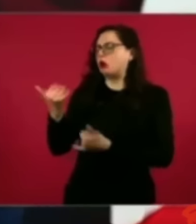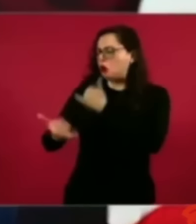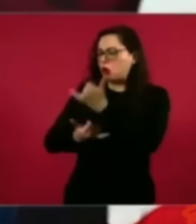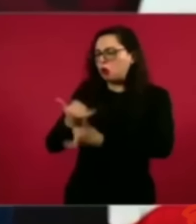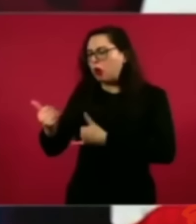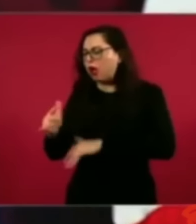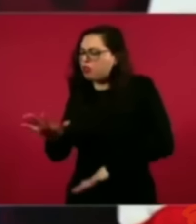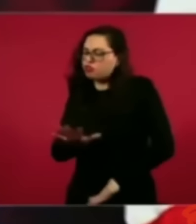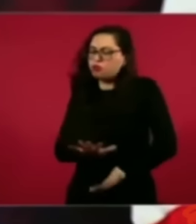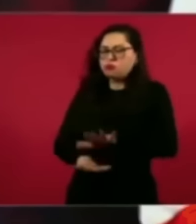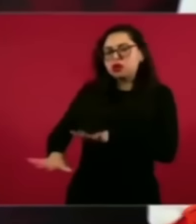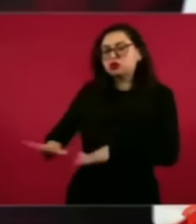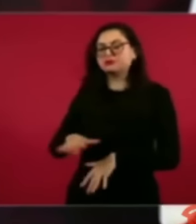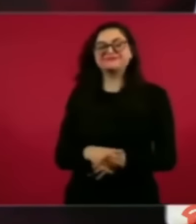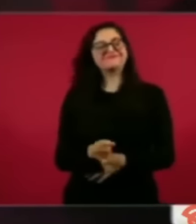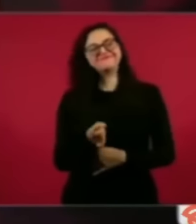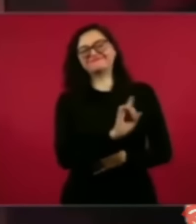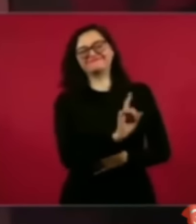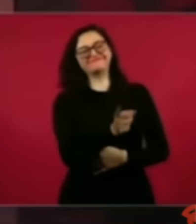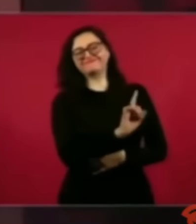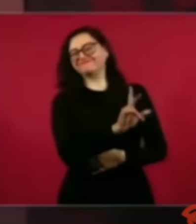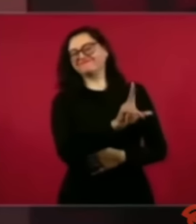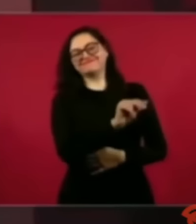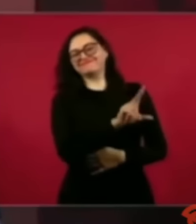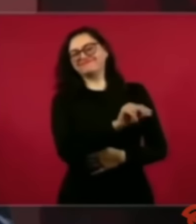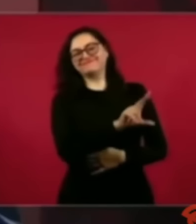dominó. No,